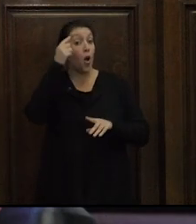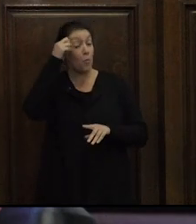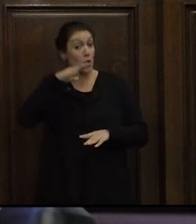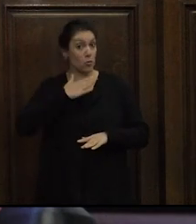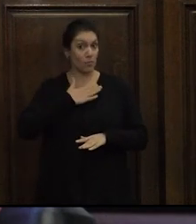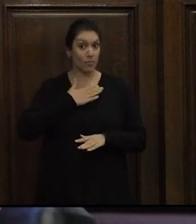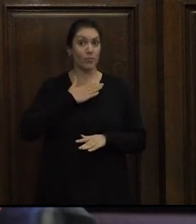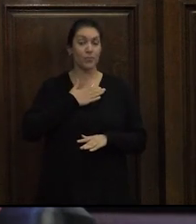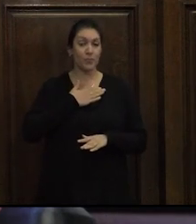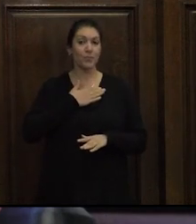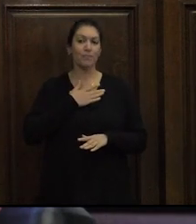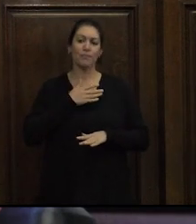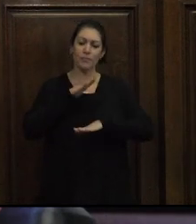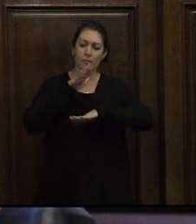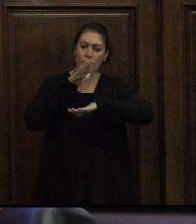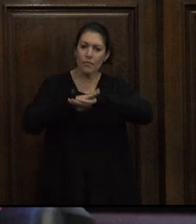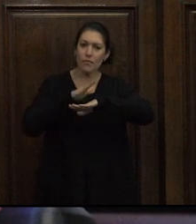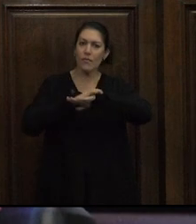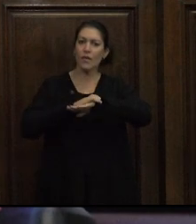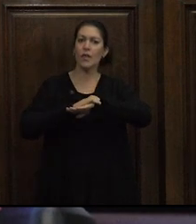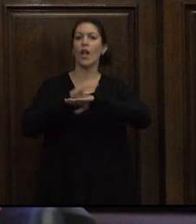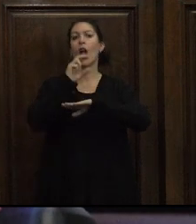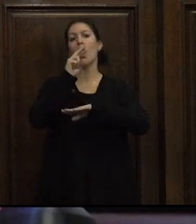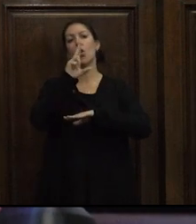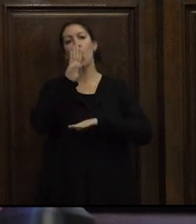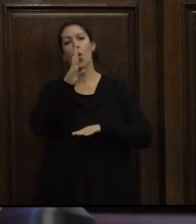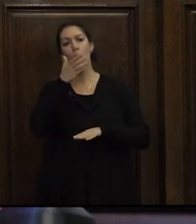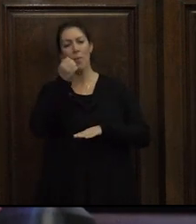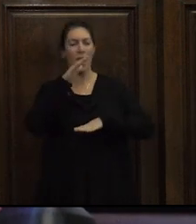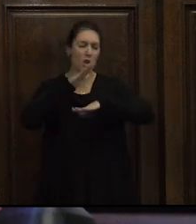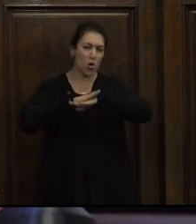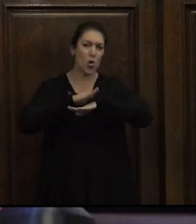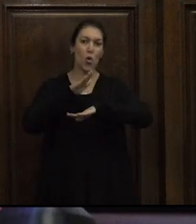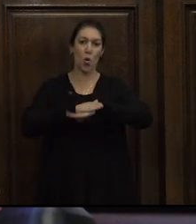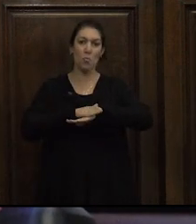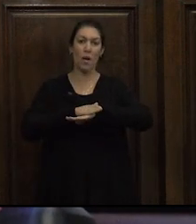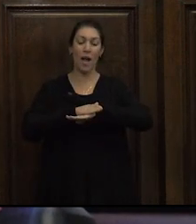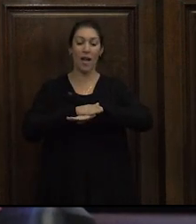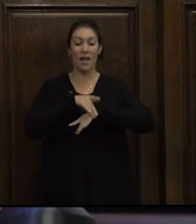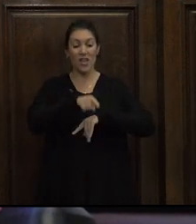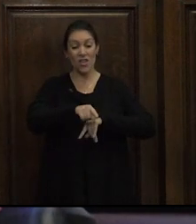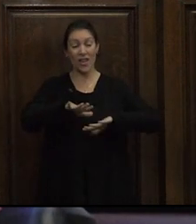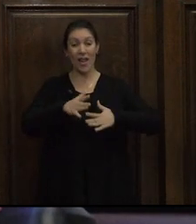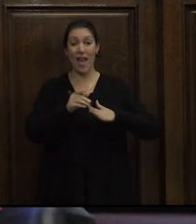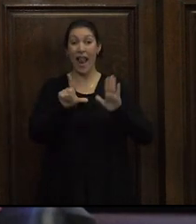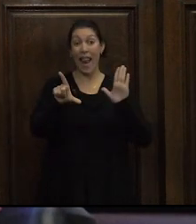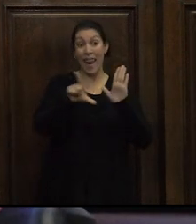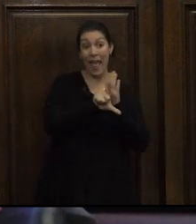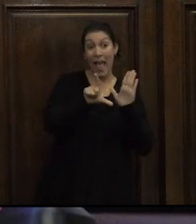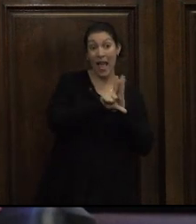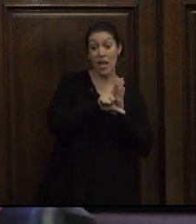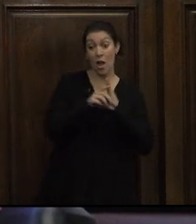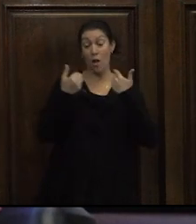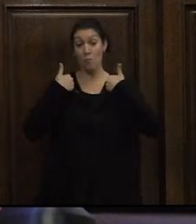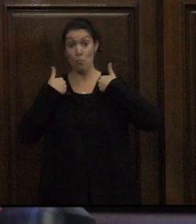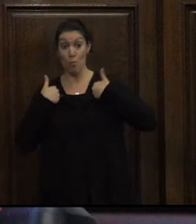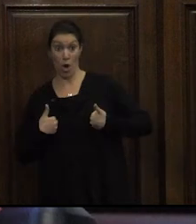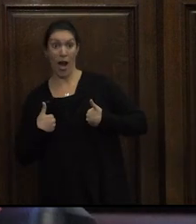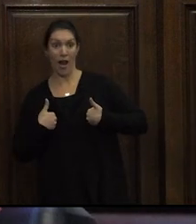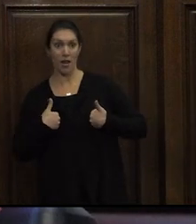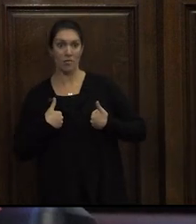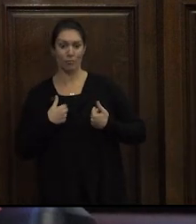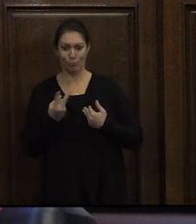yo, la culpa sería esta interiorización de la ley y sobre todo de la moral, pero como